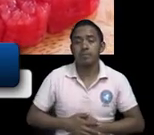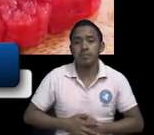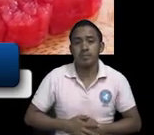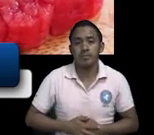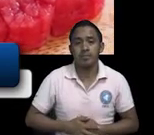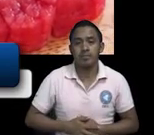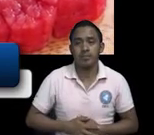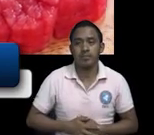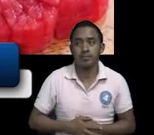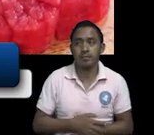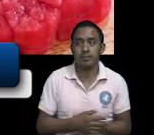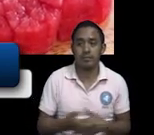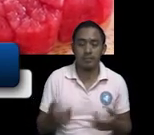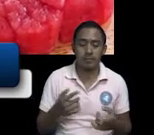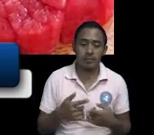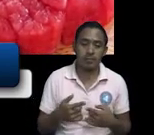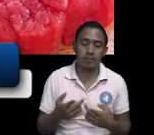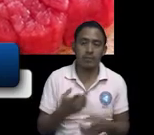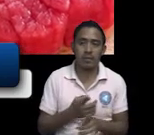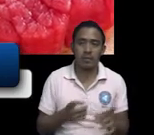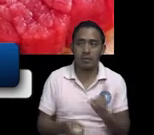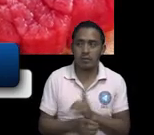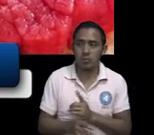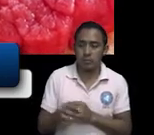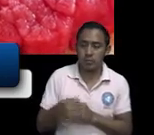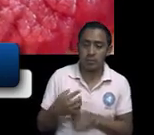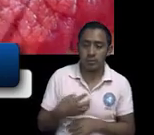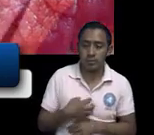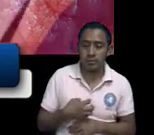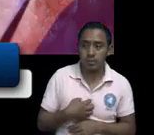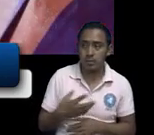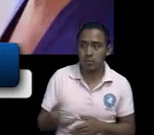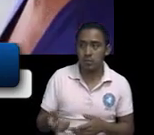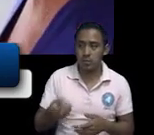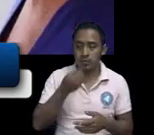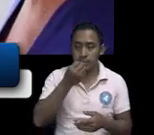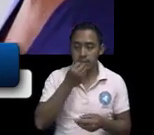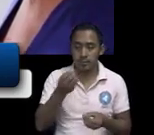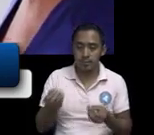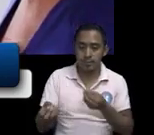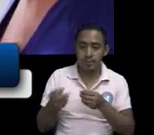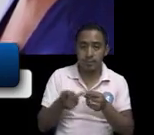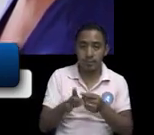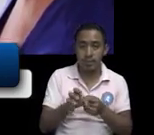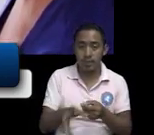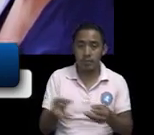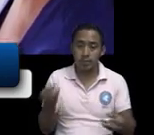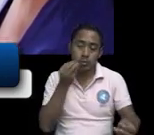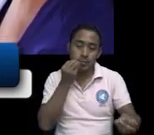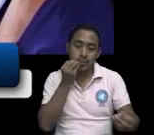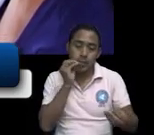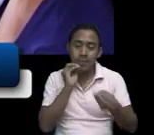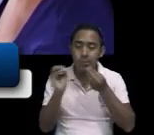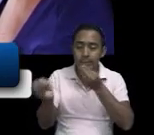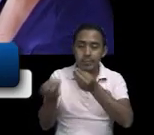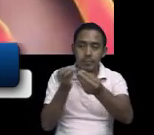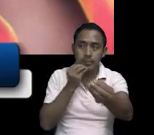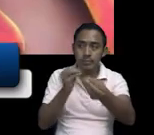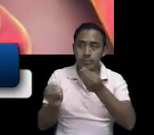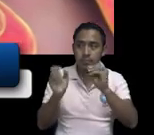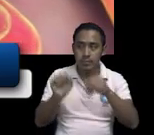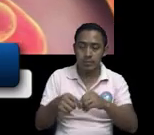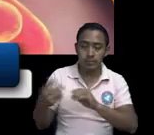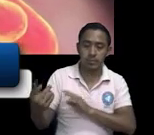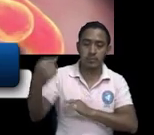nosotros tendríamos que ingerir el popó, los parásitos directamente de los perros, o comer o compartir la comida con el hocico del perro para poder que el